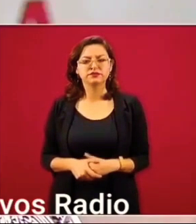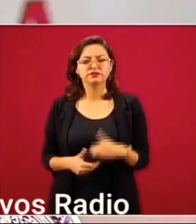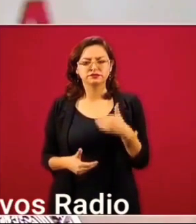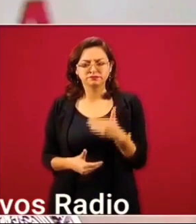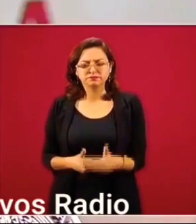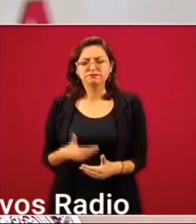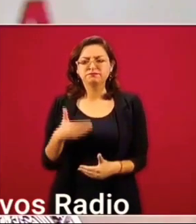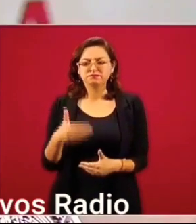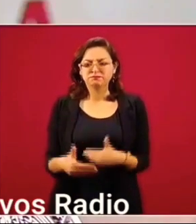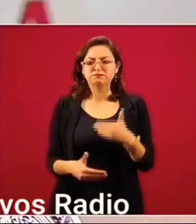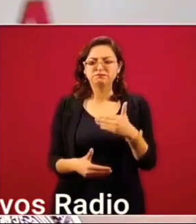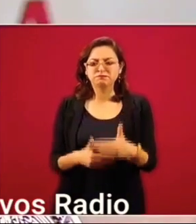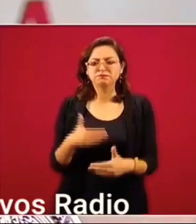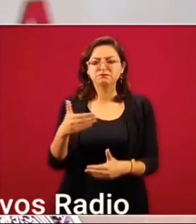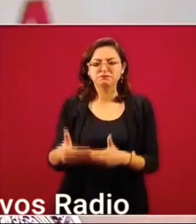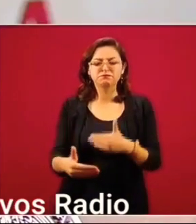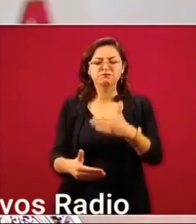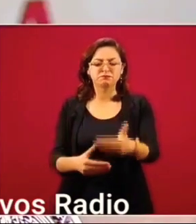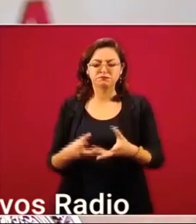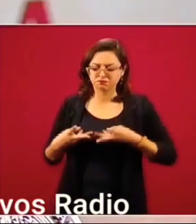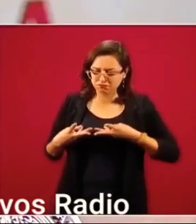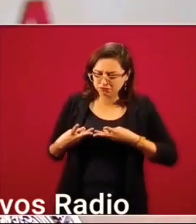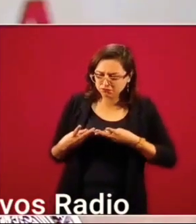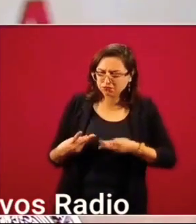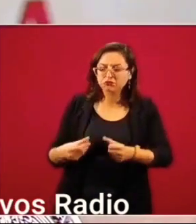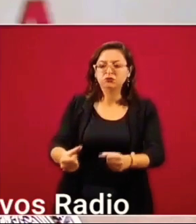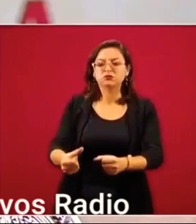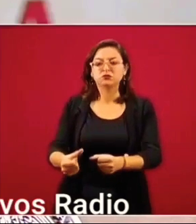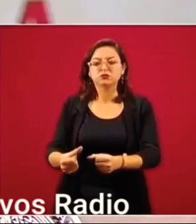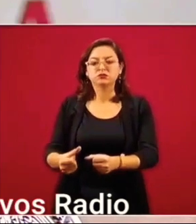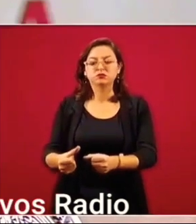Vamos a estar ejerciendo